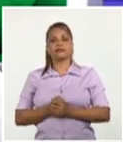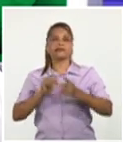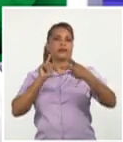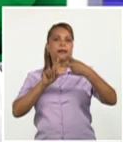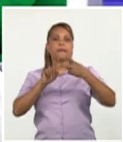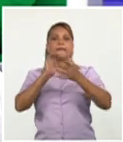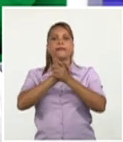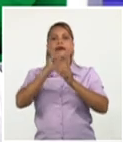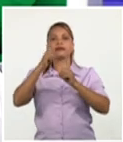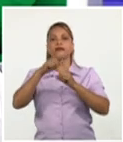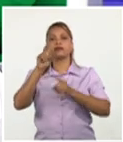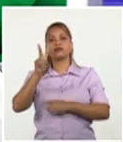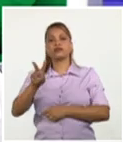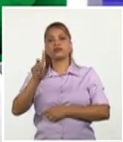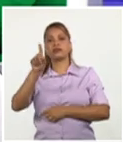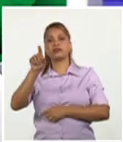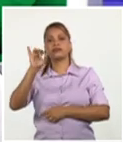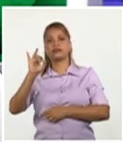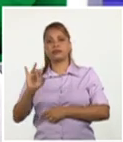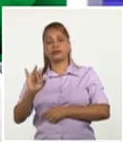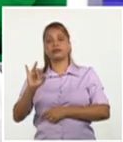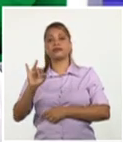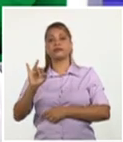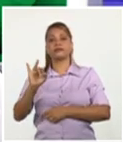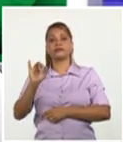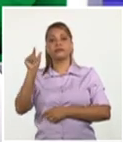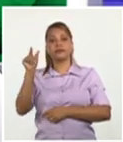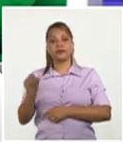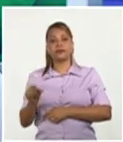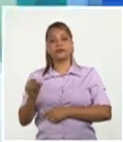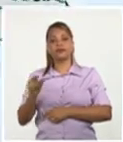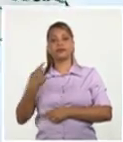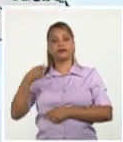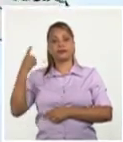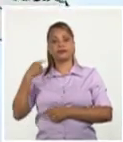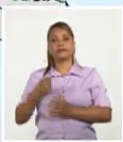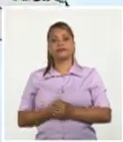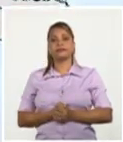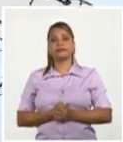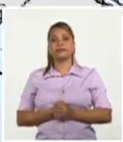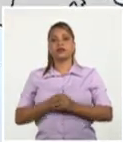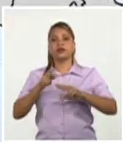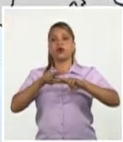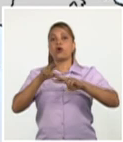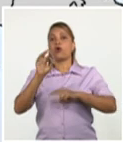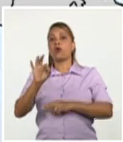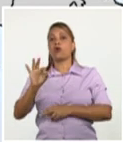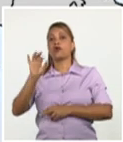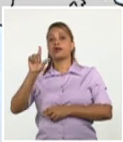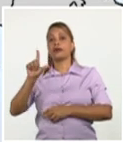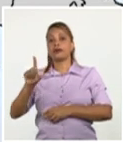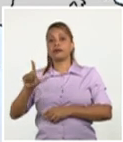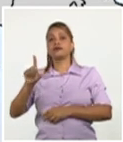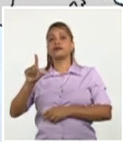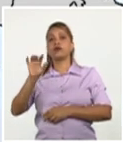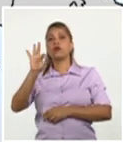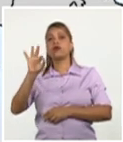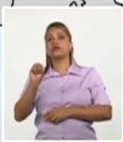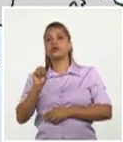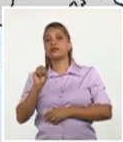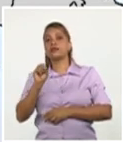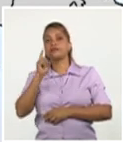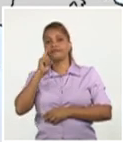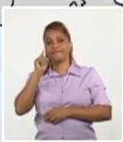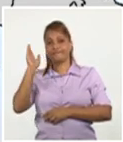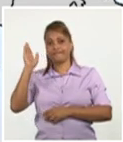con 217 casos en el día de ayer. Holguín con 80 casos. Ahí tienen ustedes